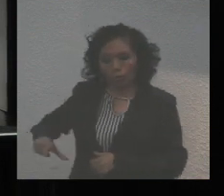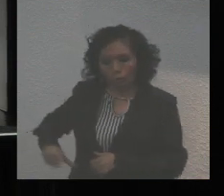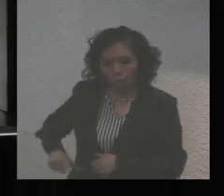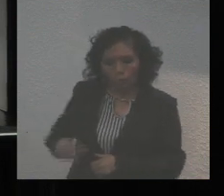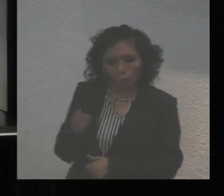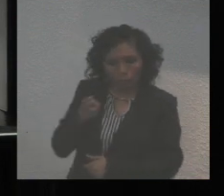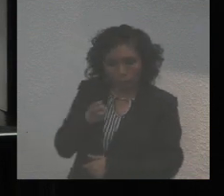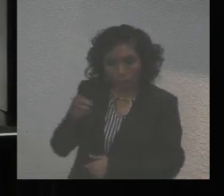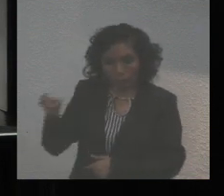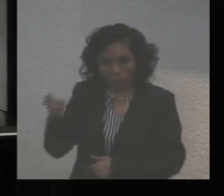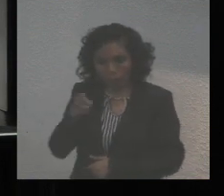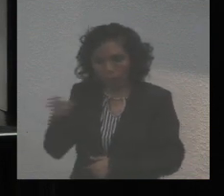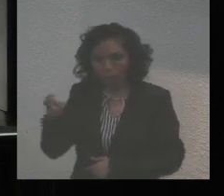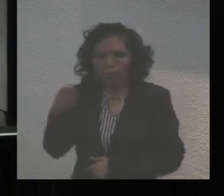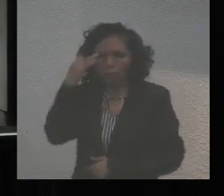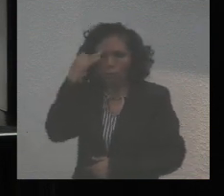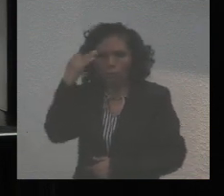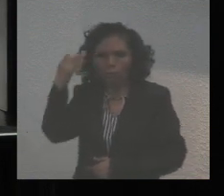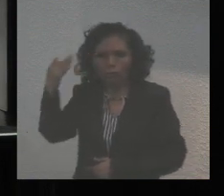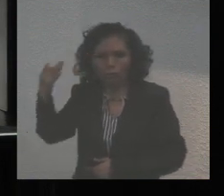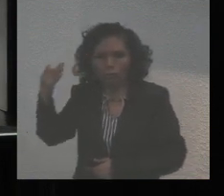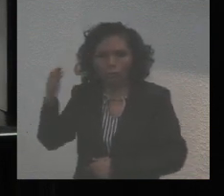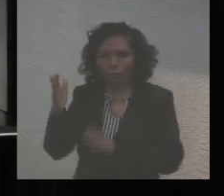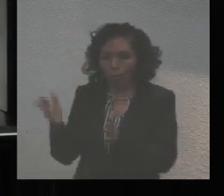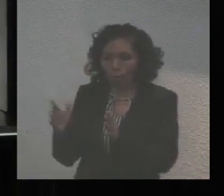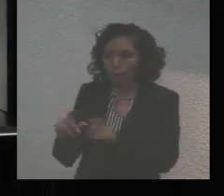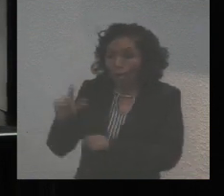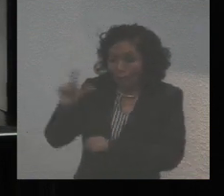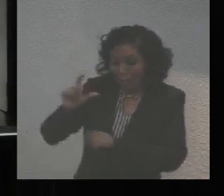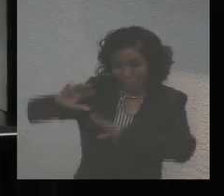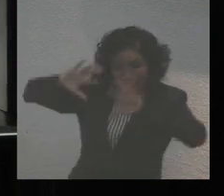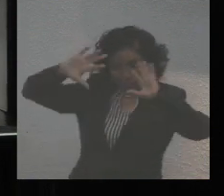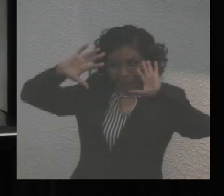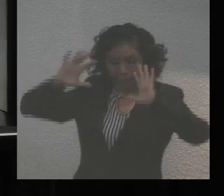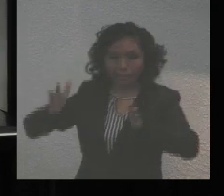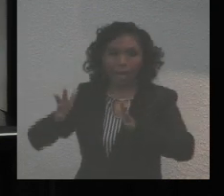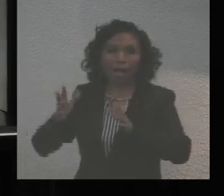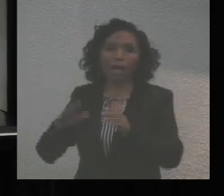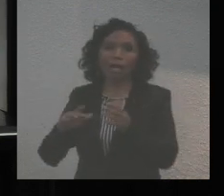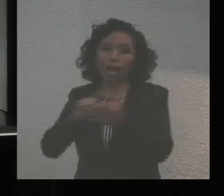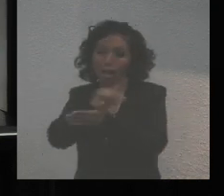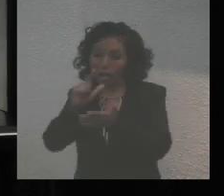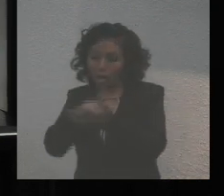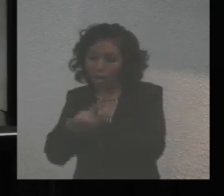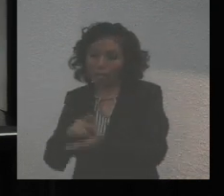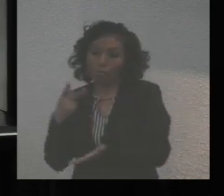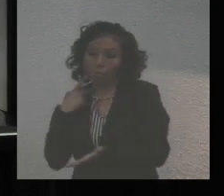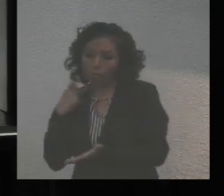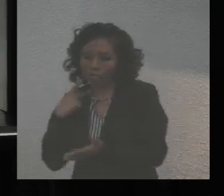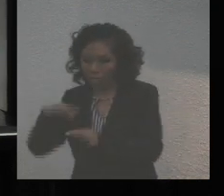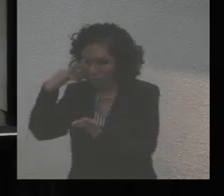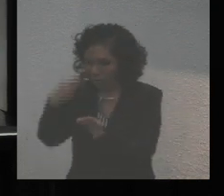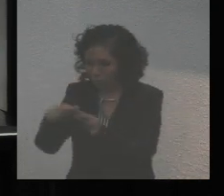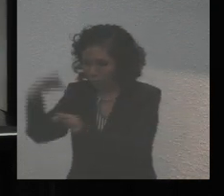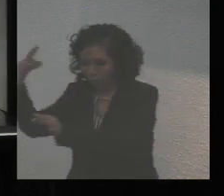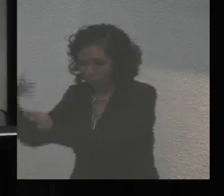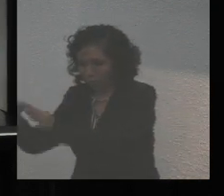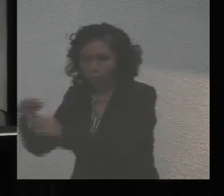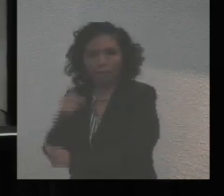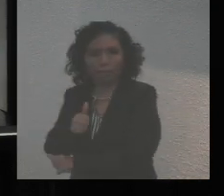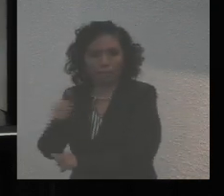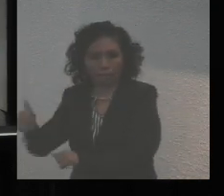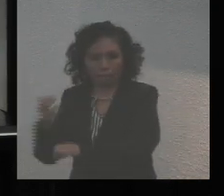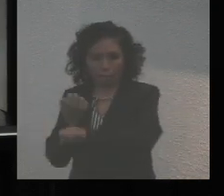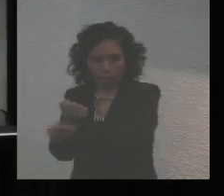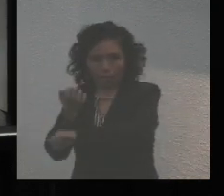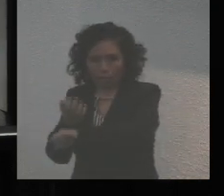provisionales durarán en su cargo hasta el día en que se conforme la constitución política de cada uno de los estados.